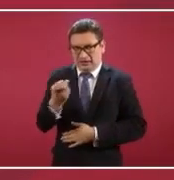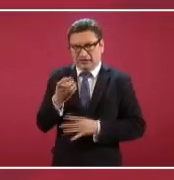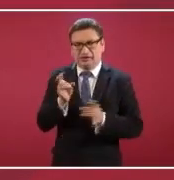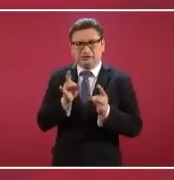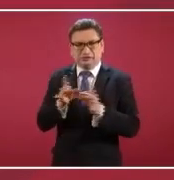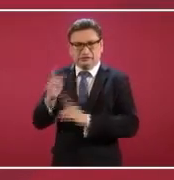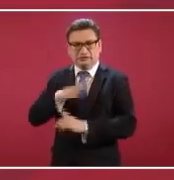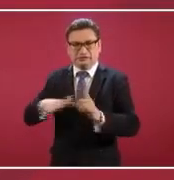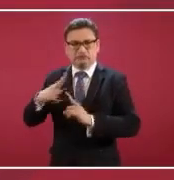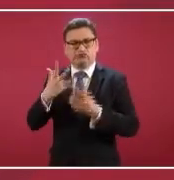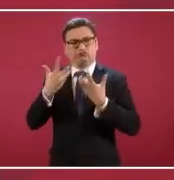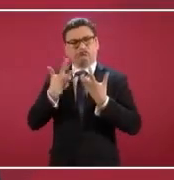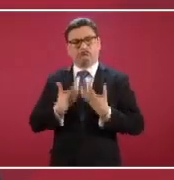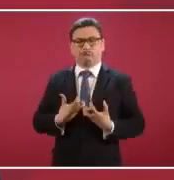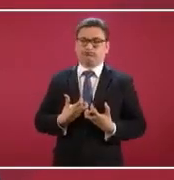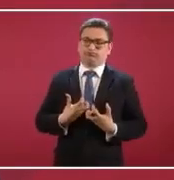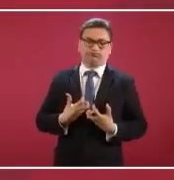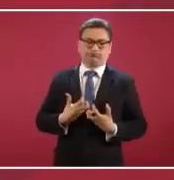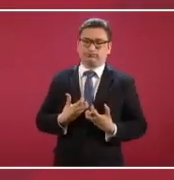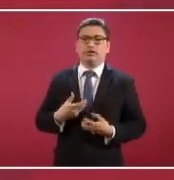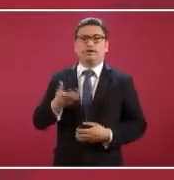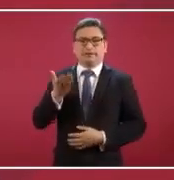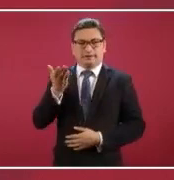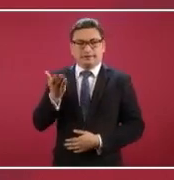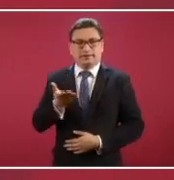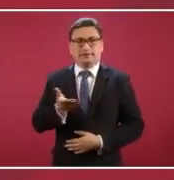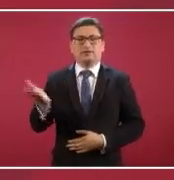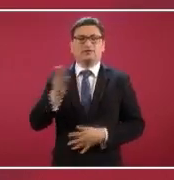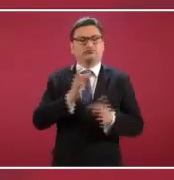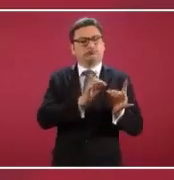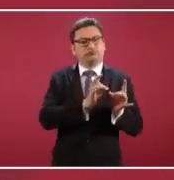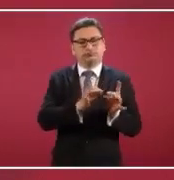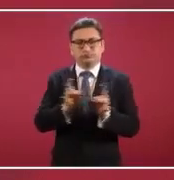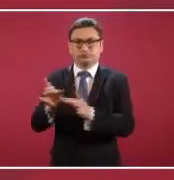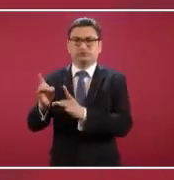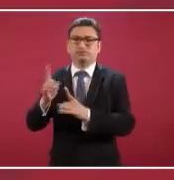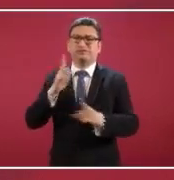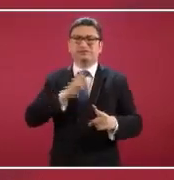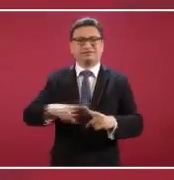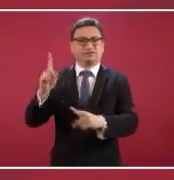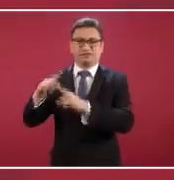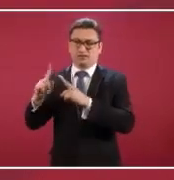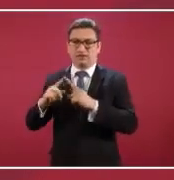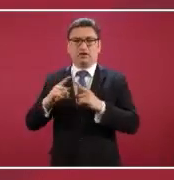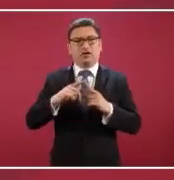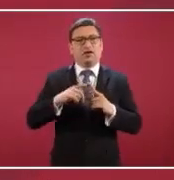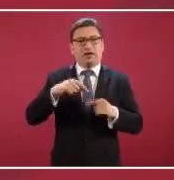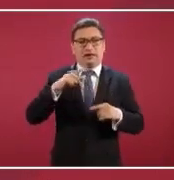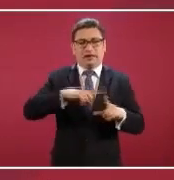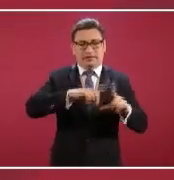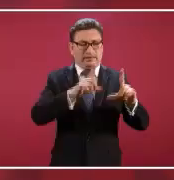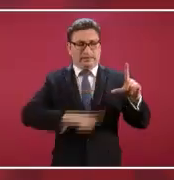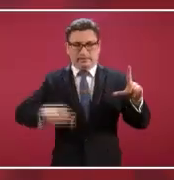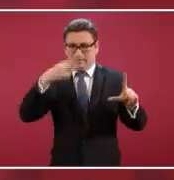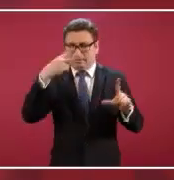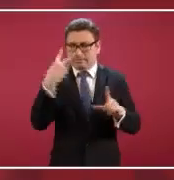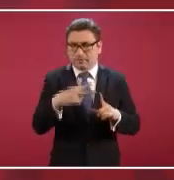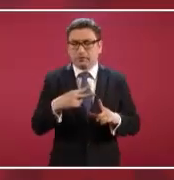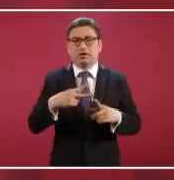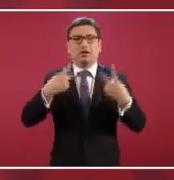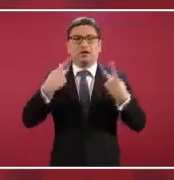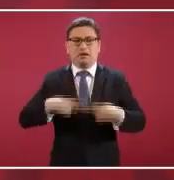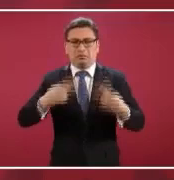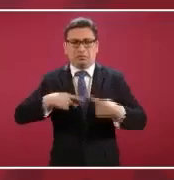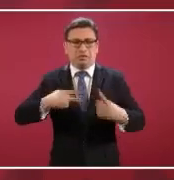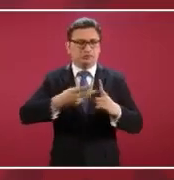hechos y a todo lo que ha venido sucediendo con desapariciones y homicidios en México. Y eso